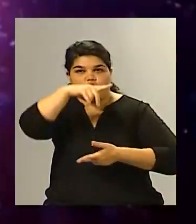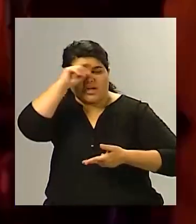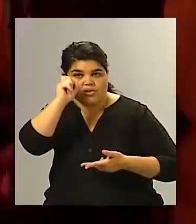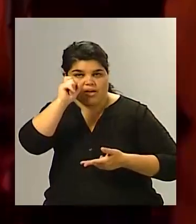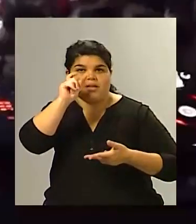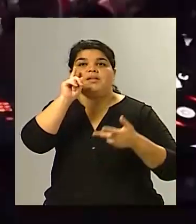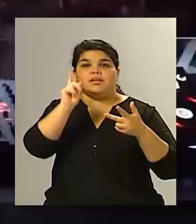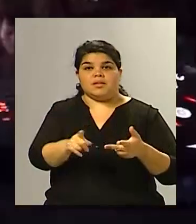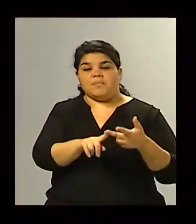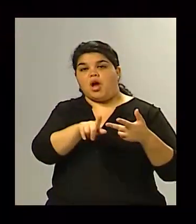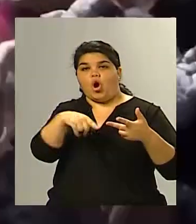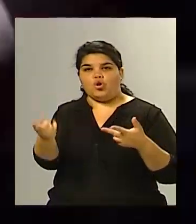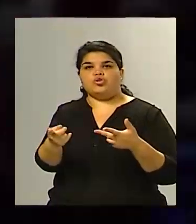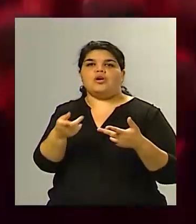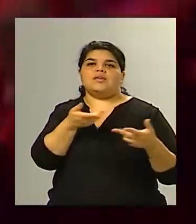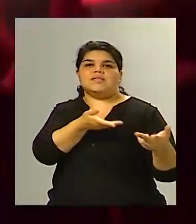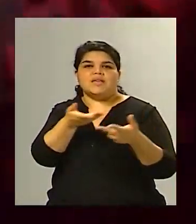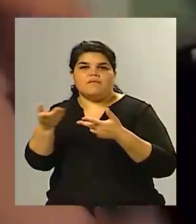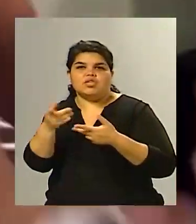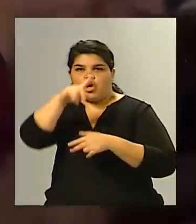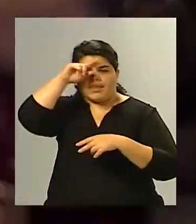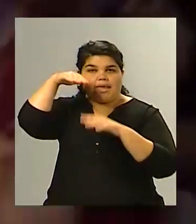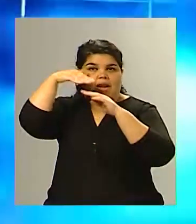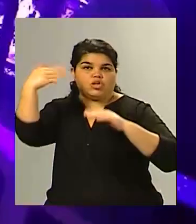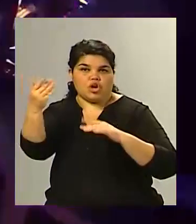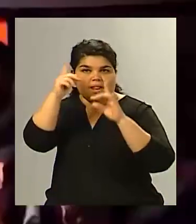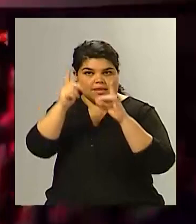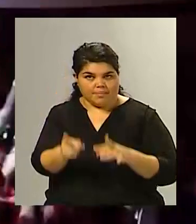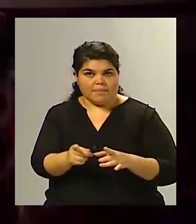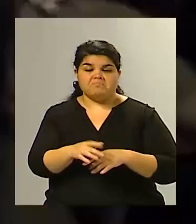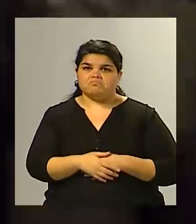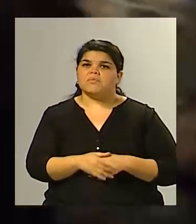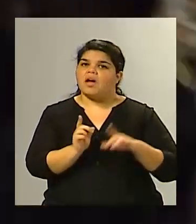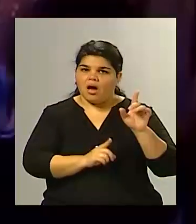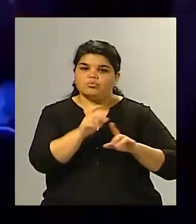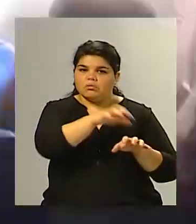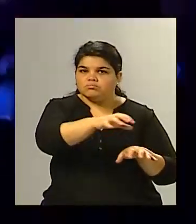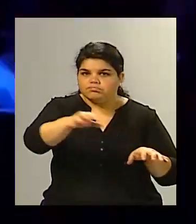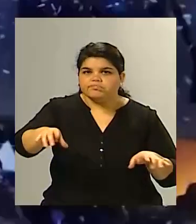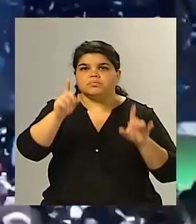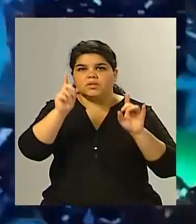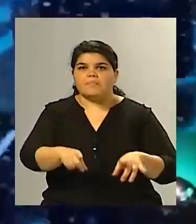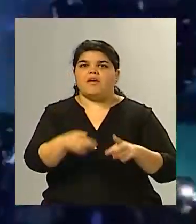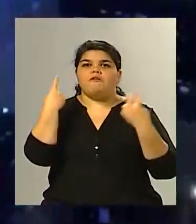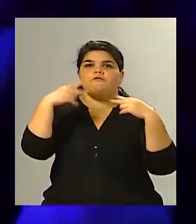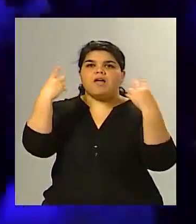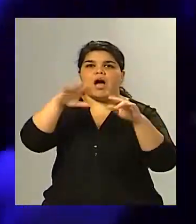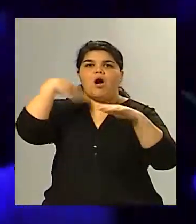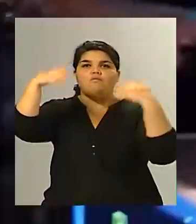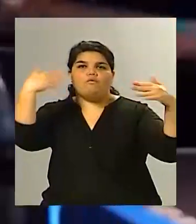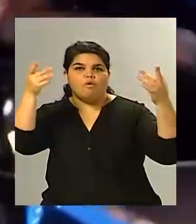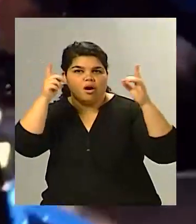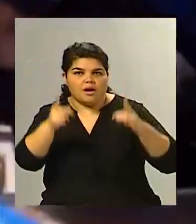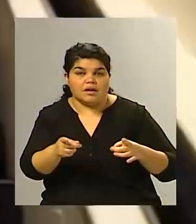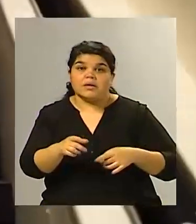Travel Service organizan viajes internacionales, varias organizan viajes internacionales. La cuestión es saber cuál es